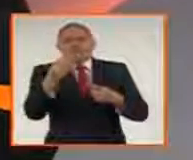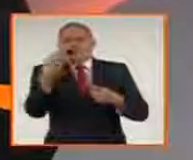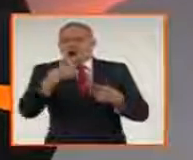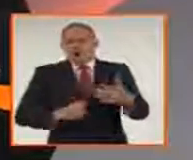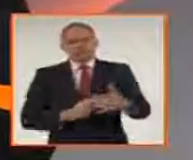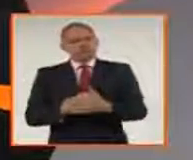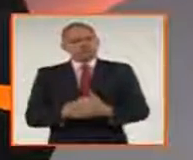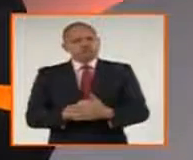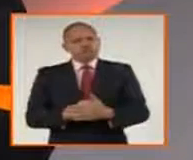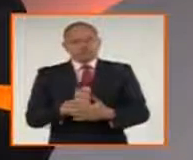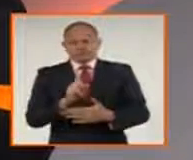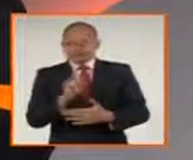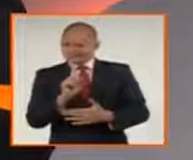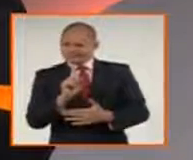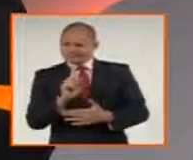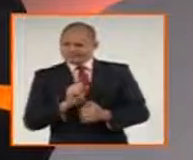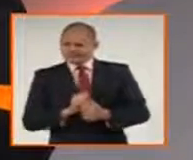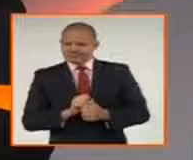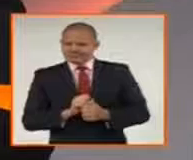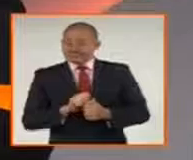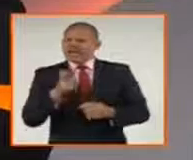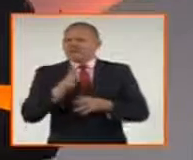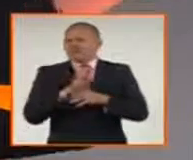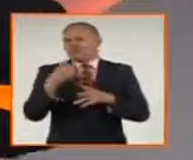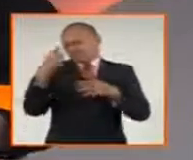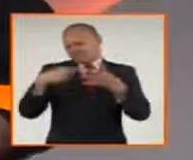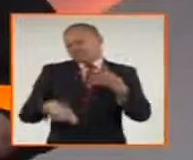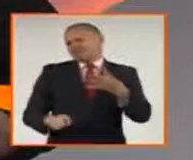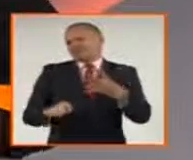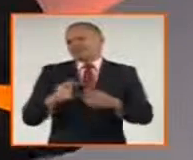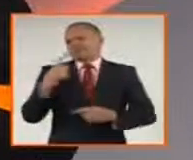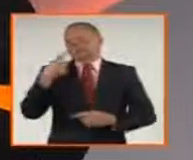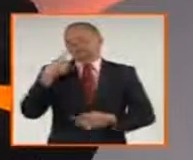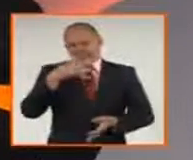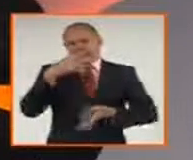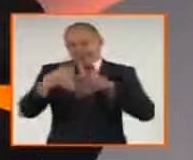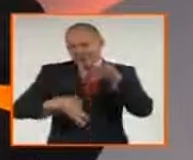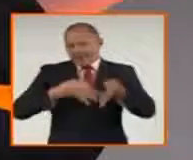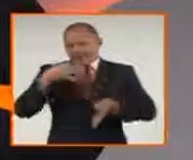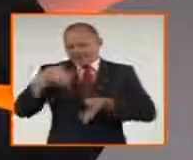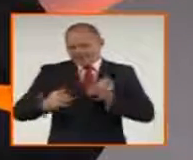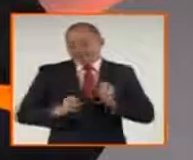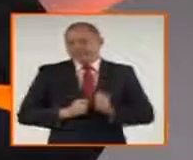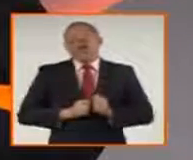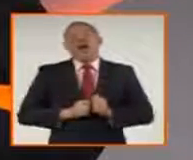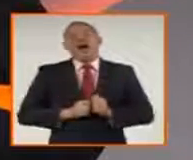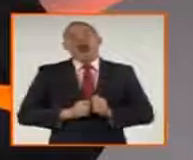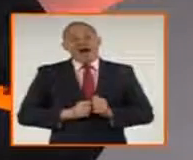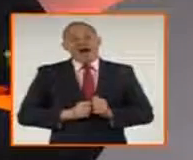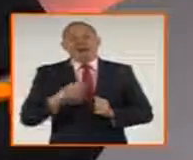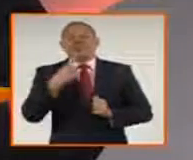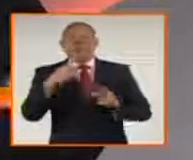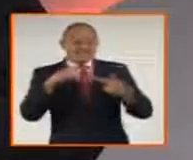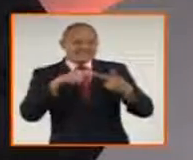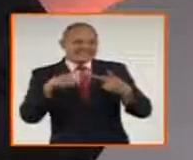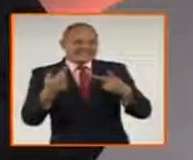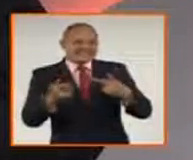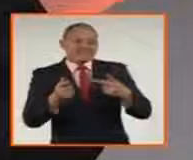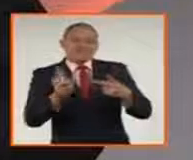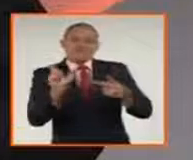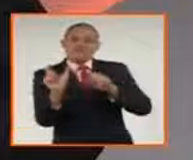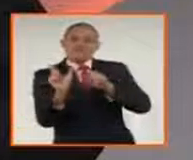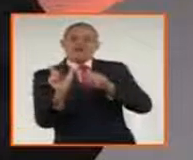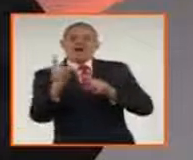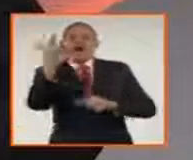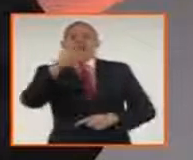alimentación propiamente dicha, sino que abarca toda una serie de las necesidades vitales de la persona. La obligación legal de alimentos es aquella